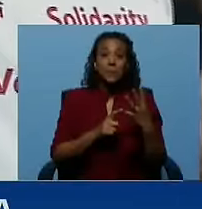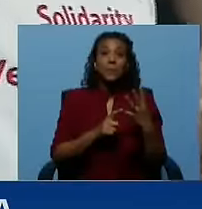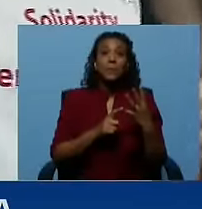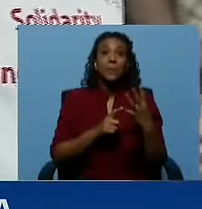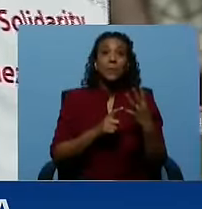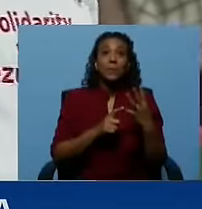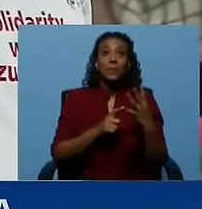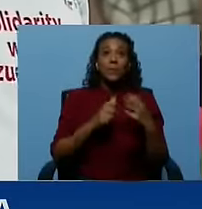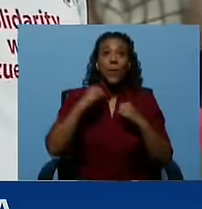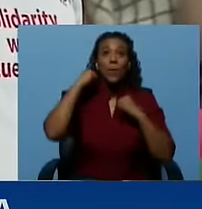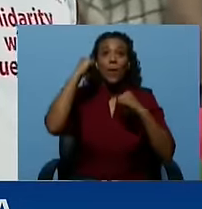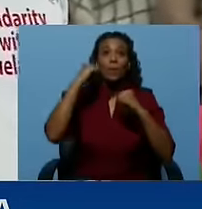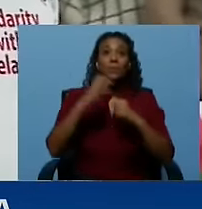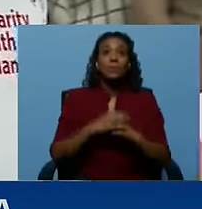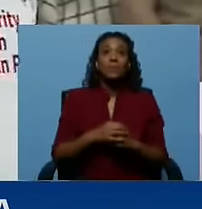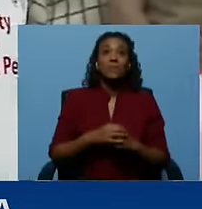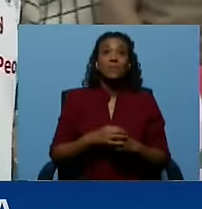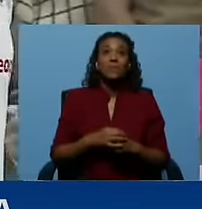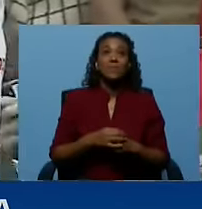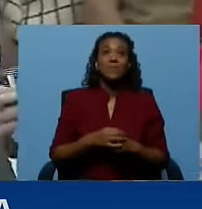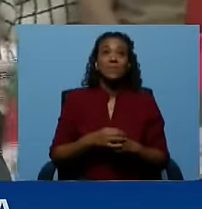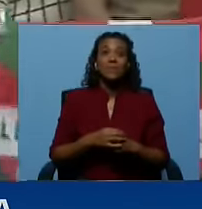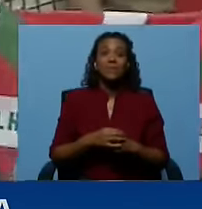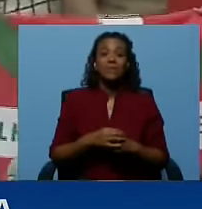Dipor, ¿qué?